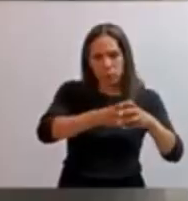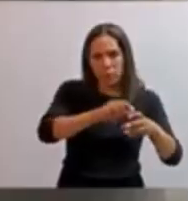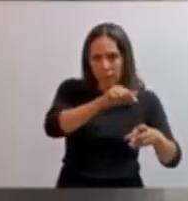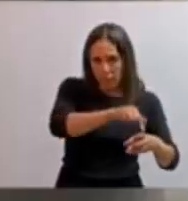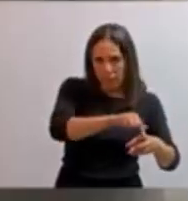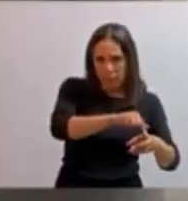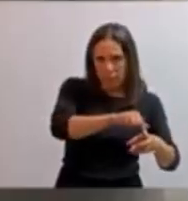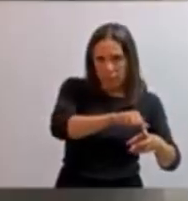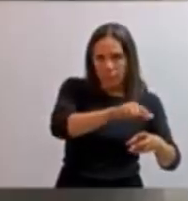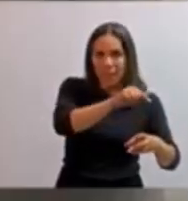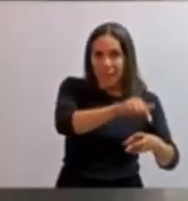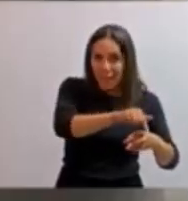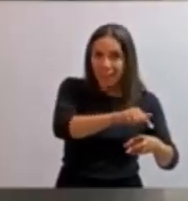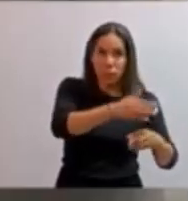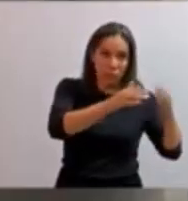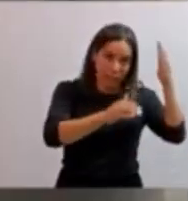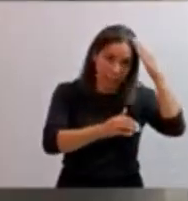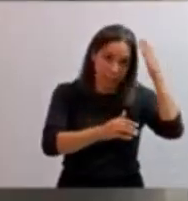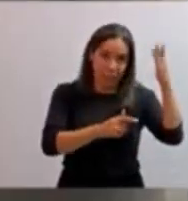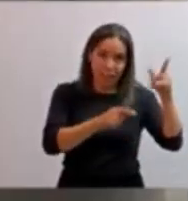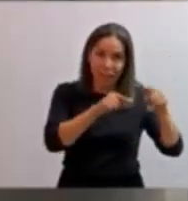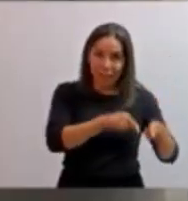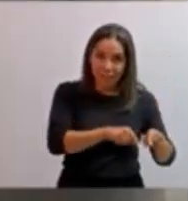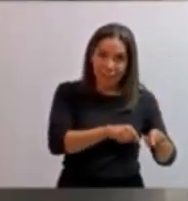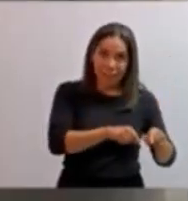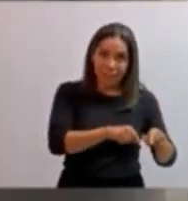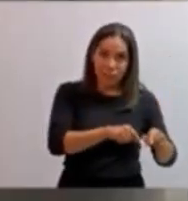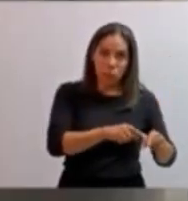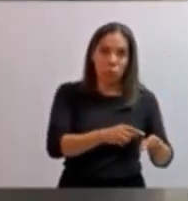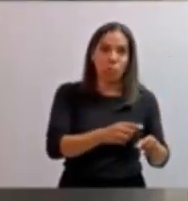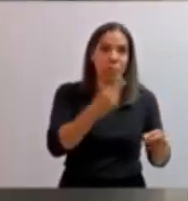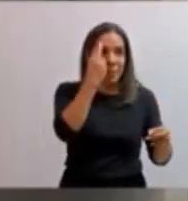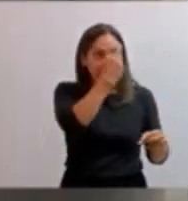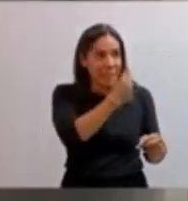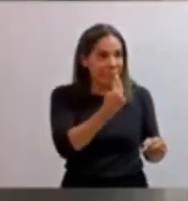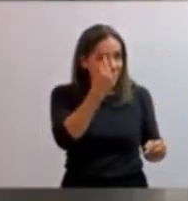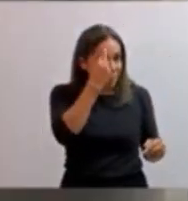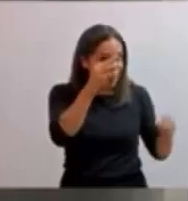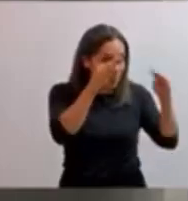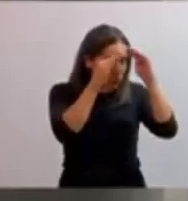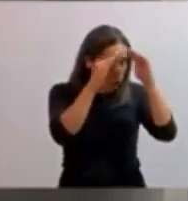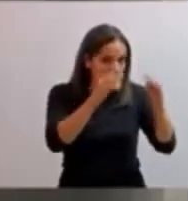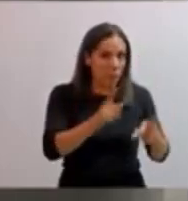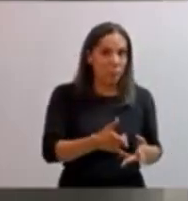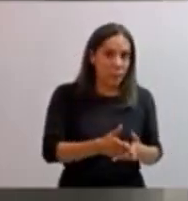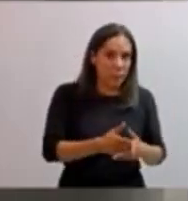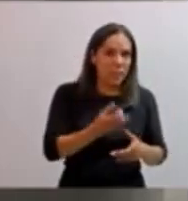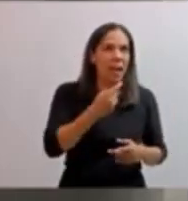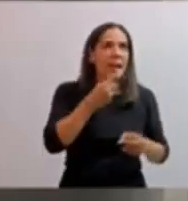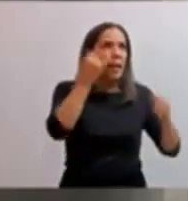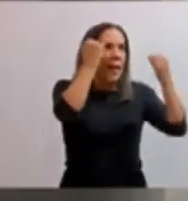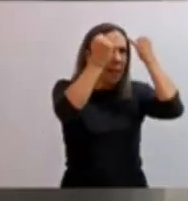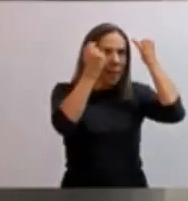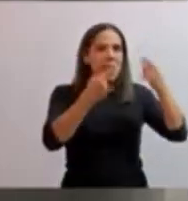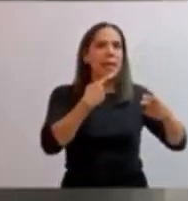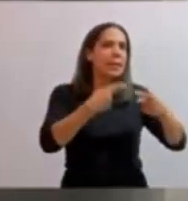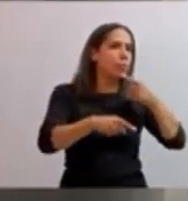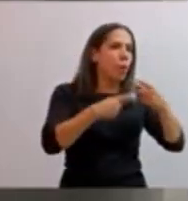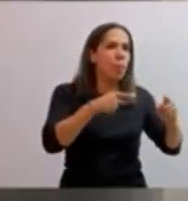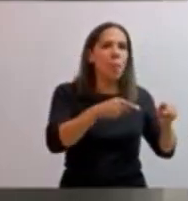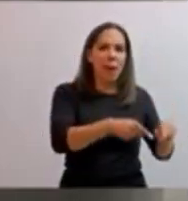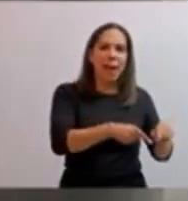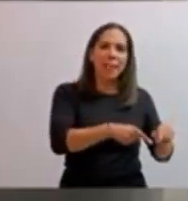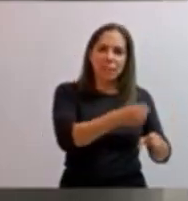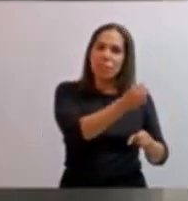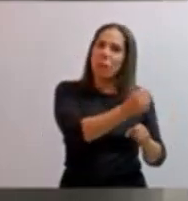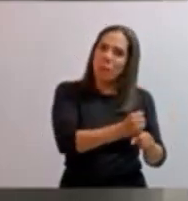una reflexión deliberativa. Y una reflexión deliberativa, pues es justo poner las ideas en discusión. Entonces una